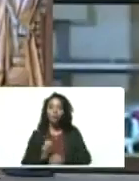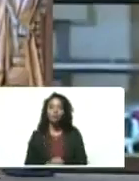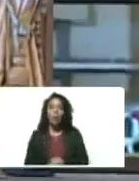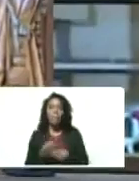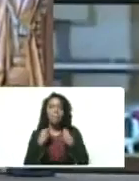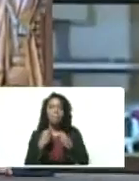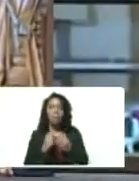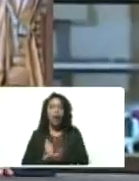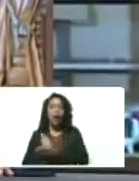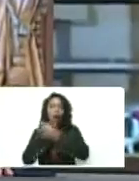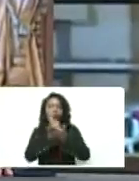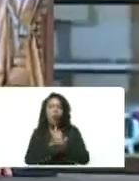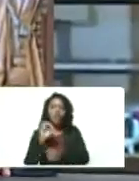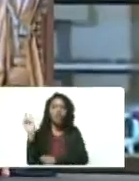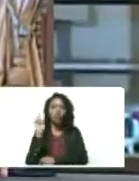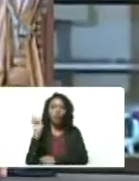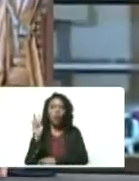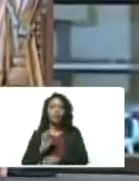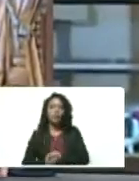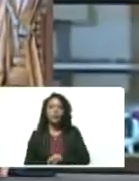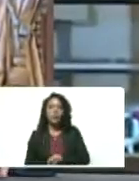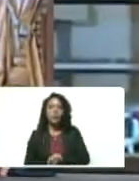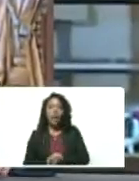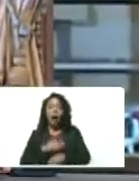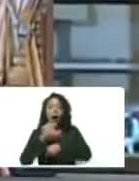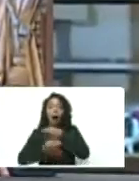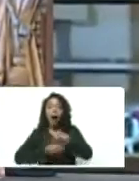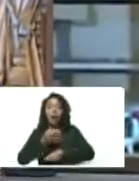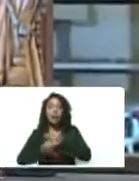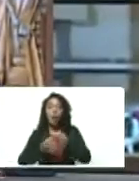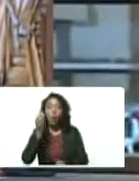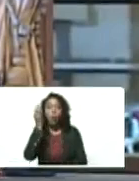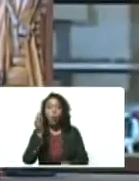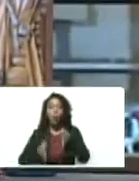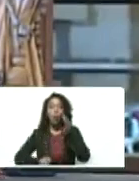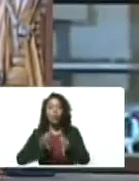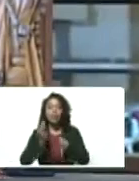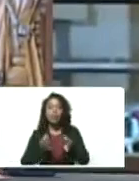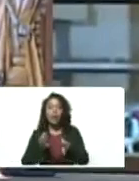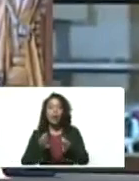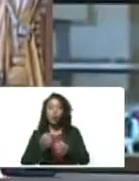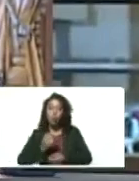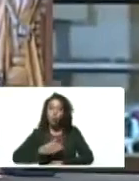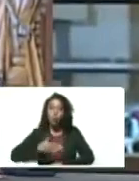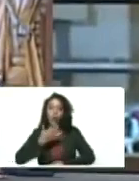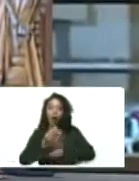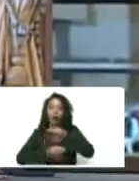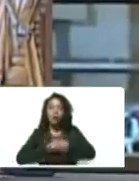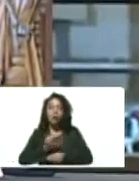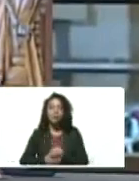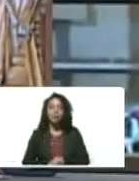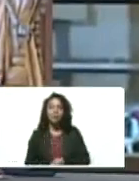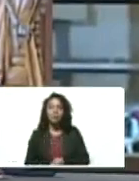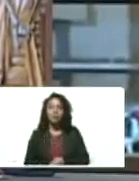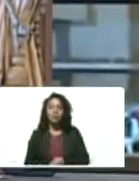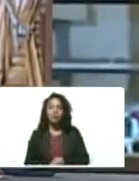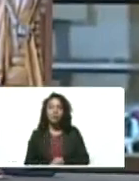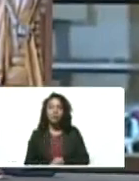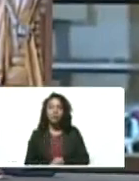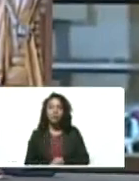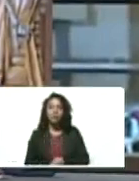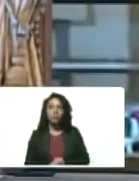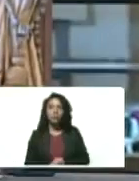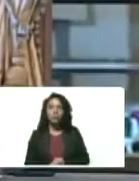a venezuela a garantizar la justicia en la medida de lo posible estos